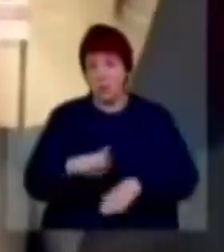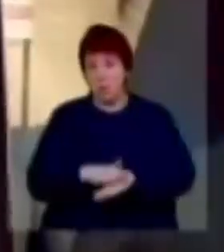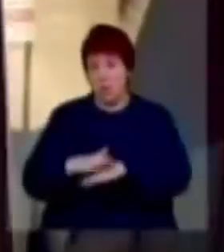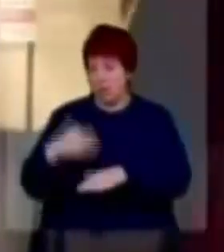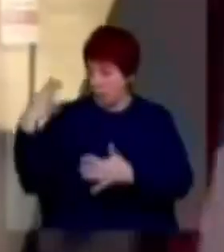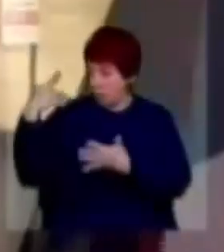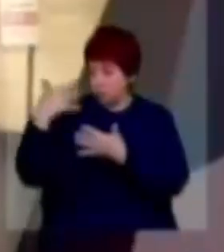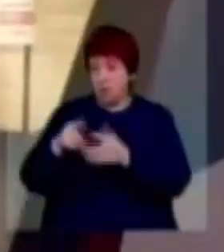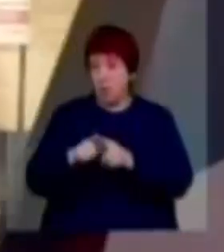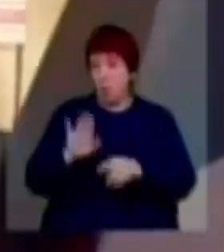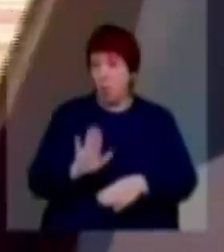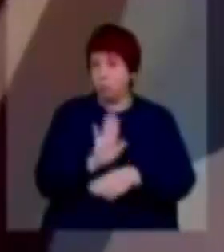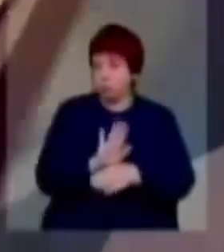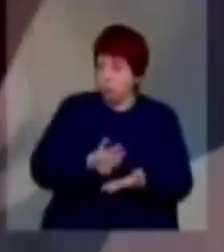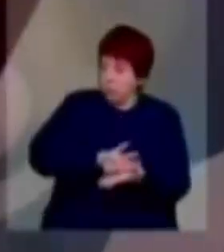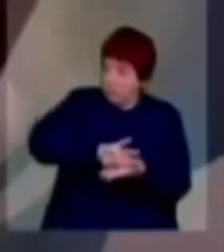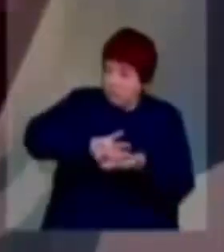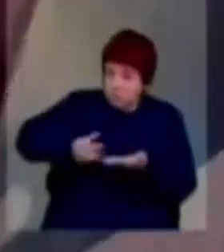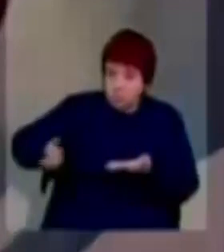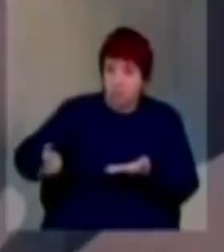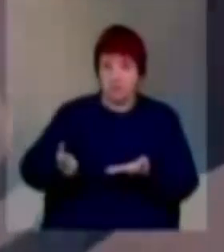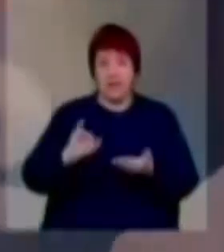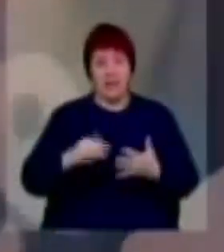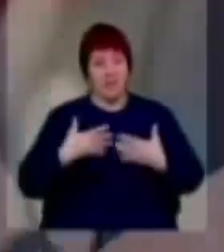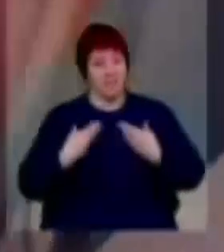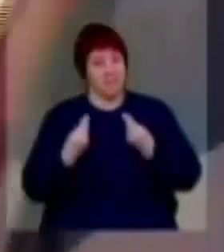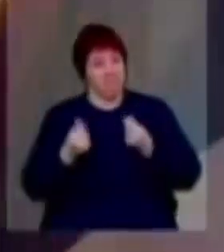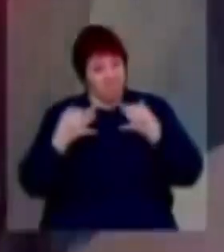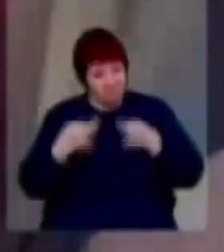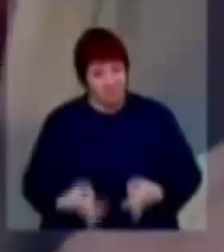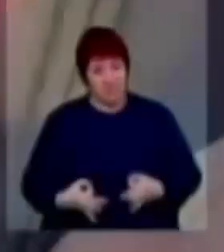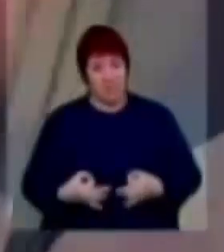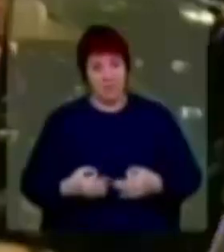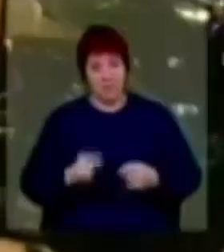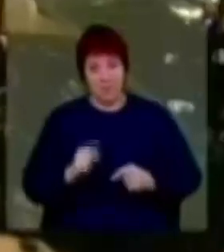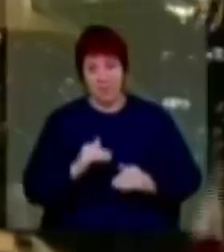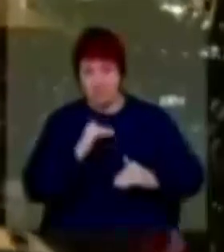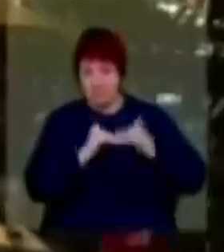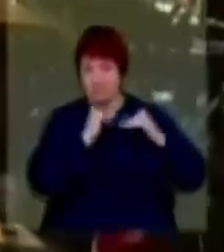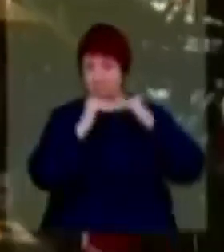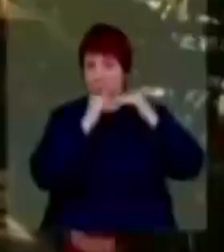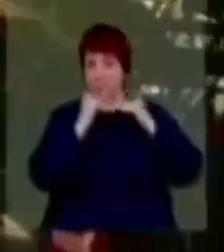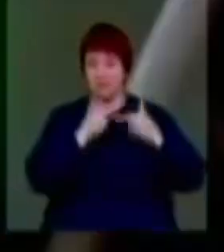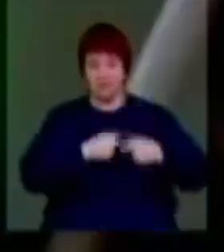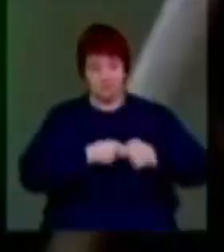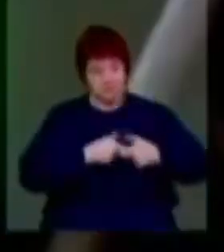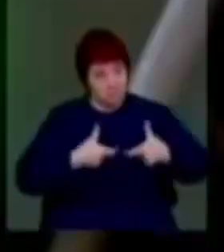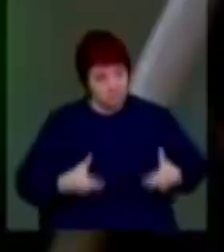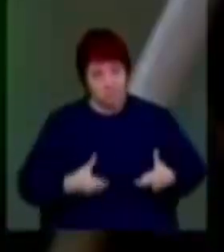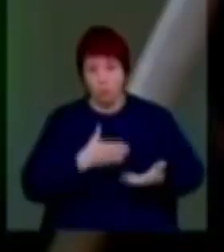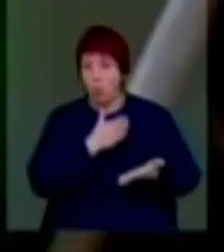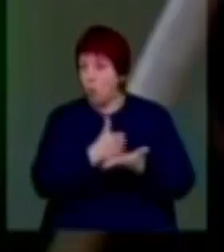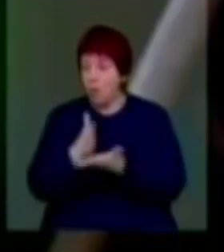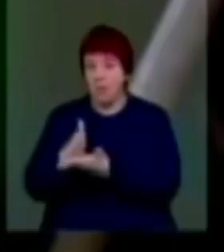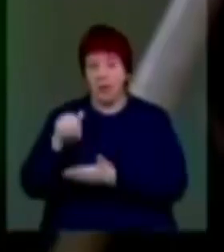años prosperidad con bienestar crecimiento con solidaridad hacia Ahí